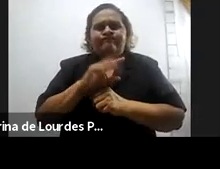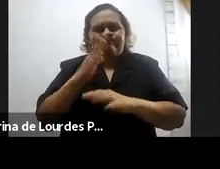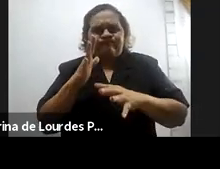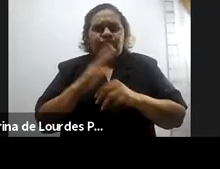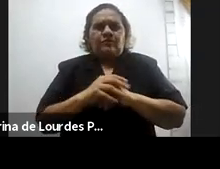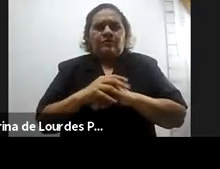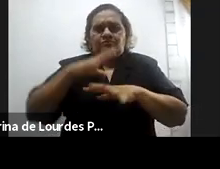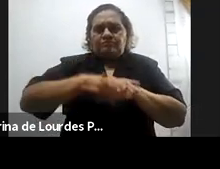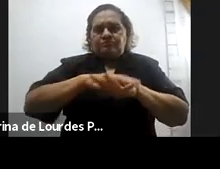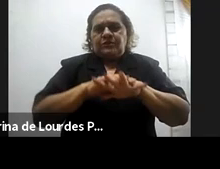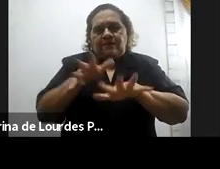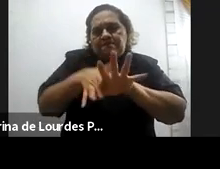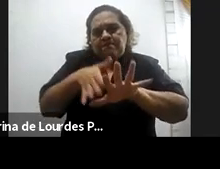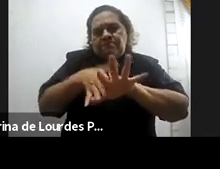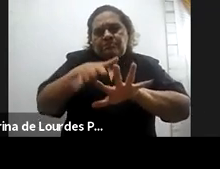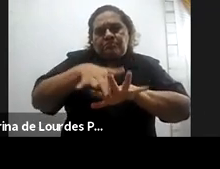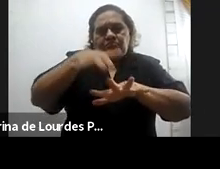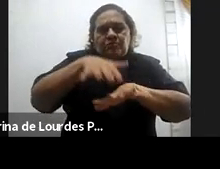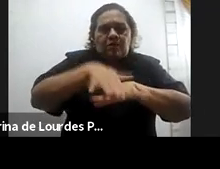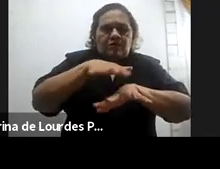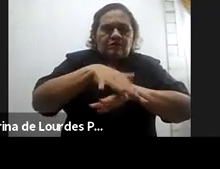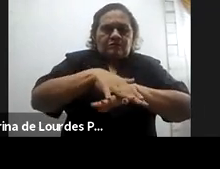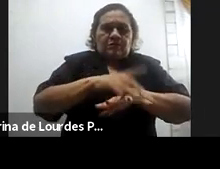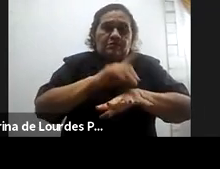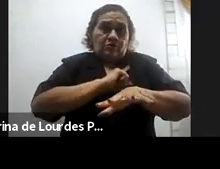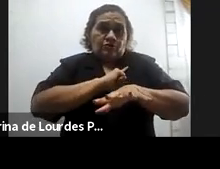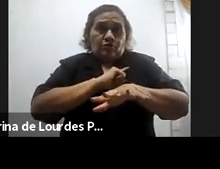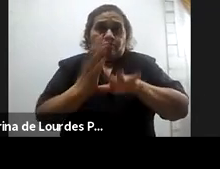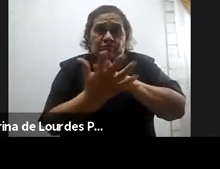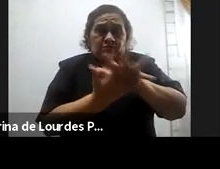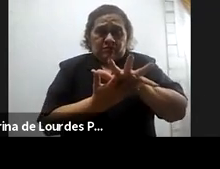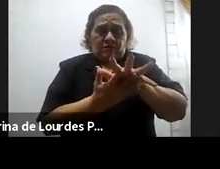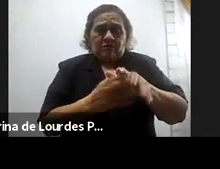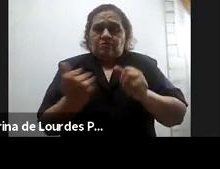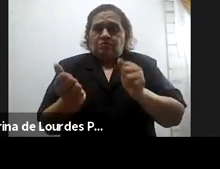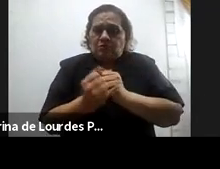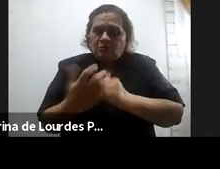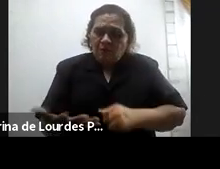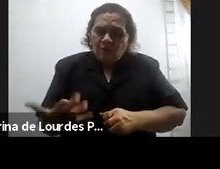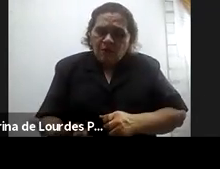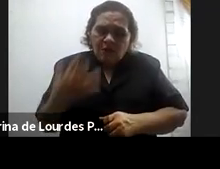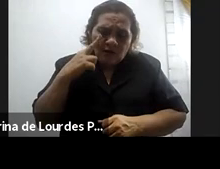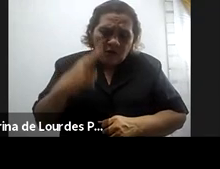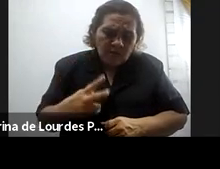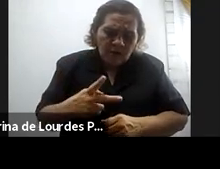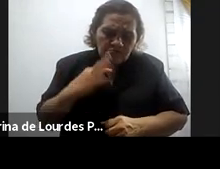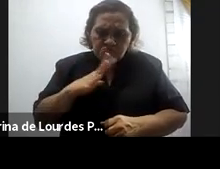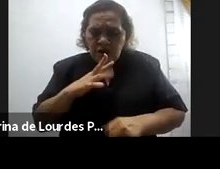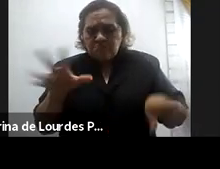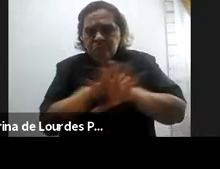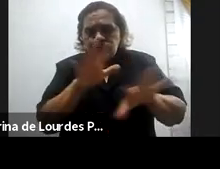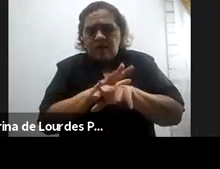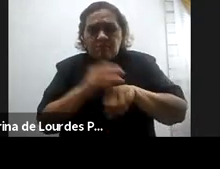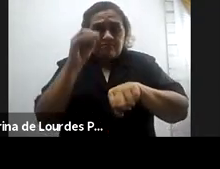sobre todo entre los dedos, utilizando la toalla exclusivamente para ello. Con el espejo, observa e identifica cambios en tus pies. Usa la